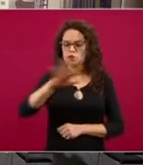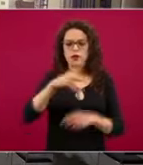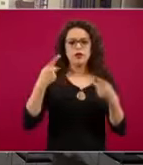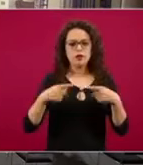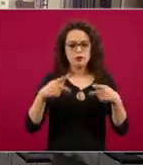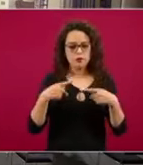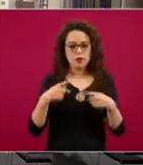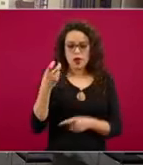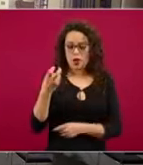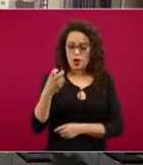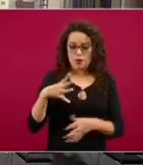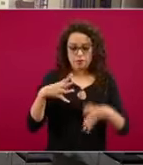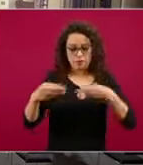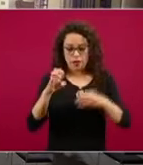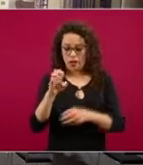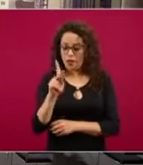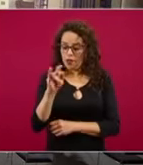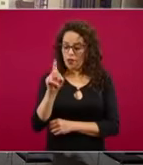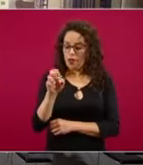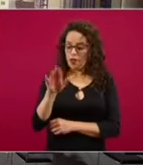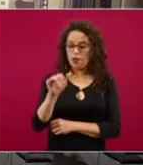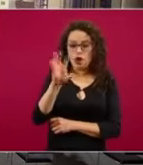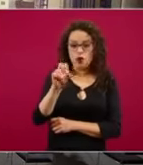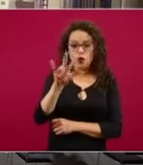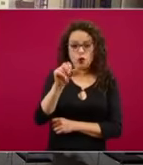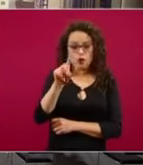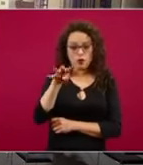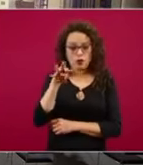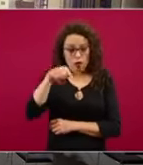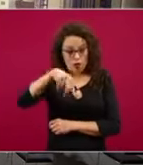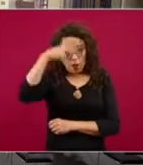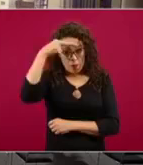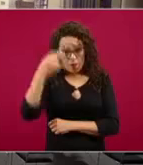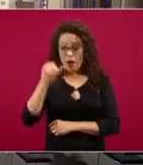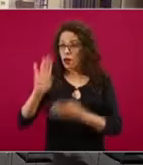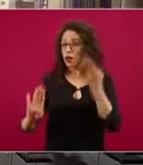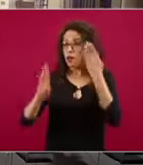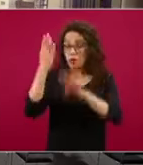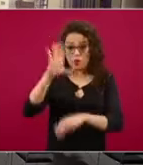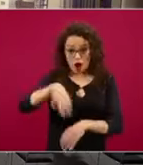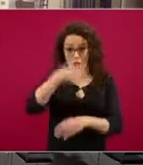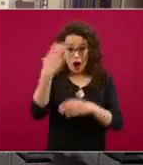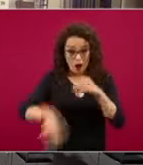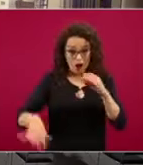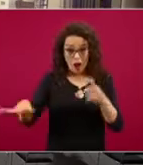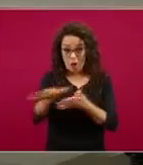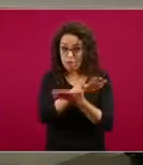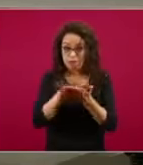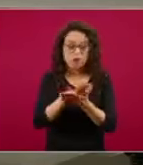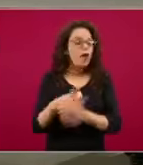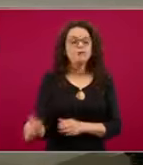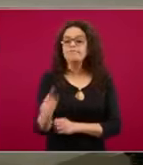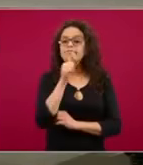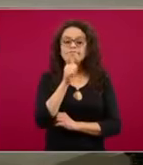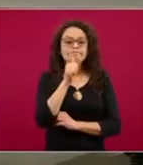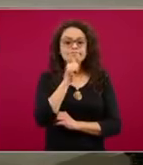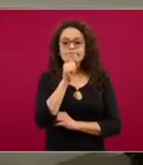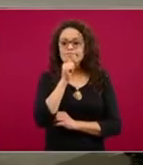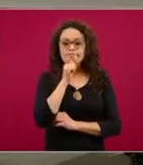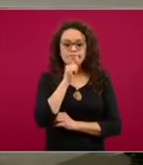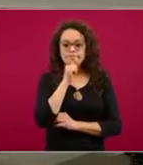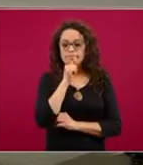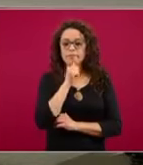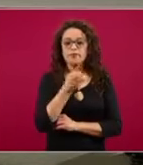de COVID-19 en México y en el mundo no ha terminado. Estamos ya inmersos